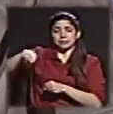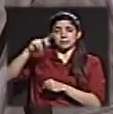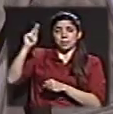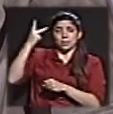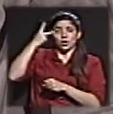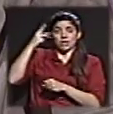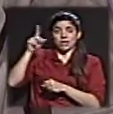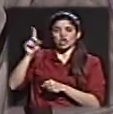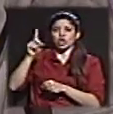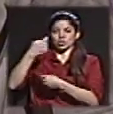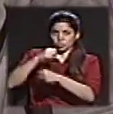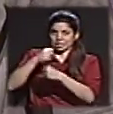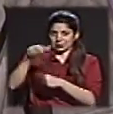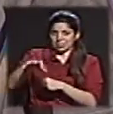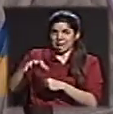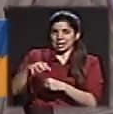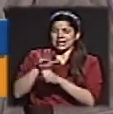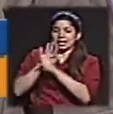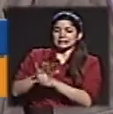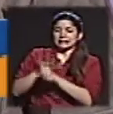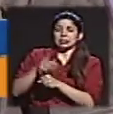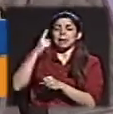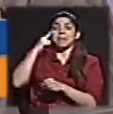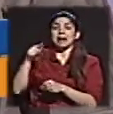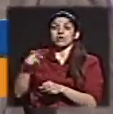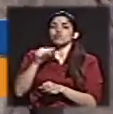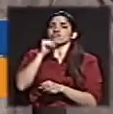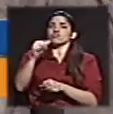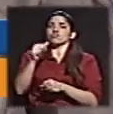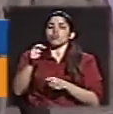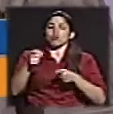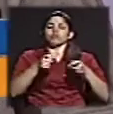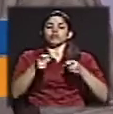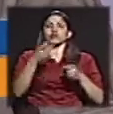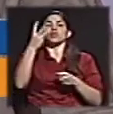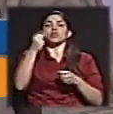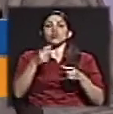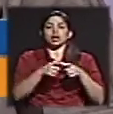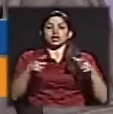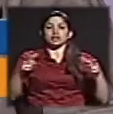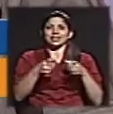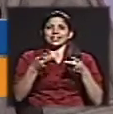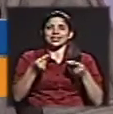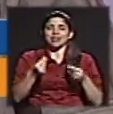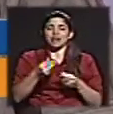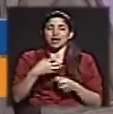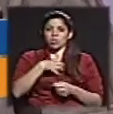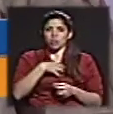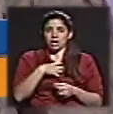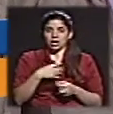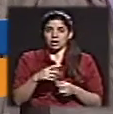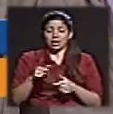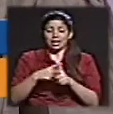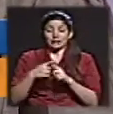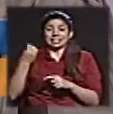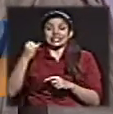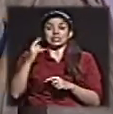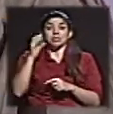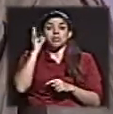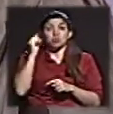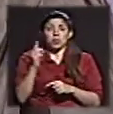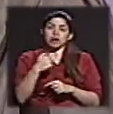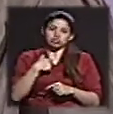políticos de la municipalidad para que no se regule el territorio como debe hacerse. Entonces, cuando una mujer, en